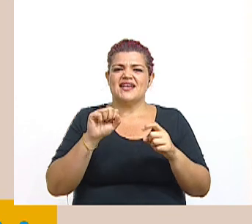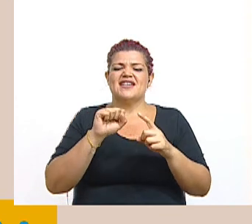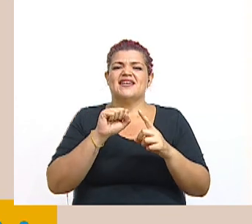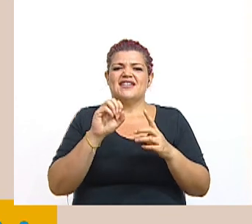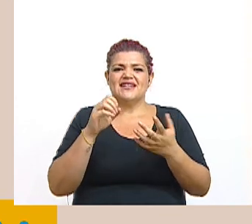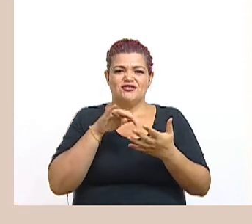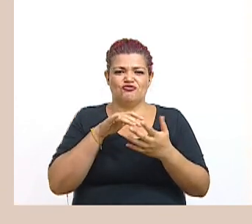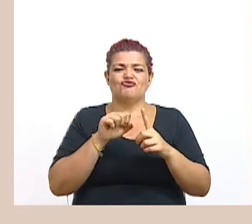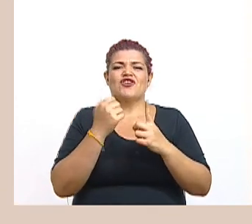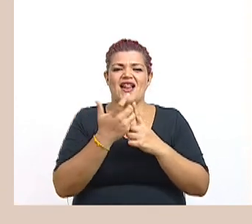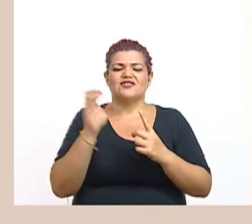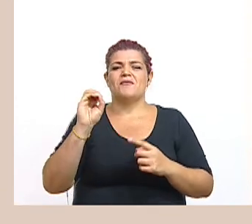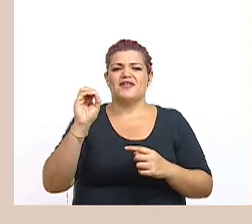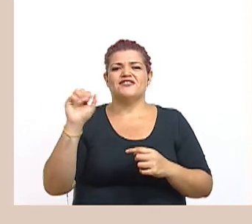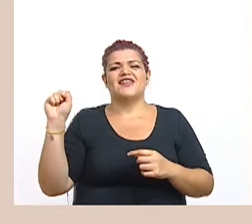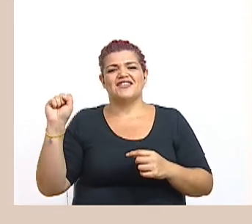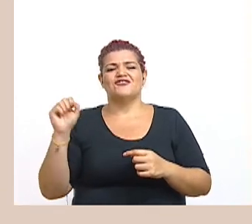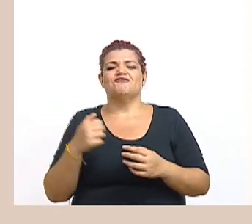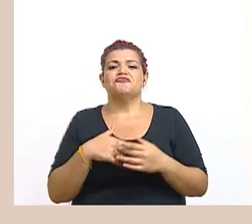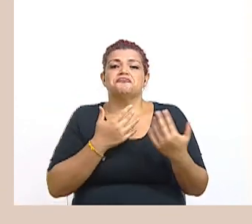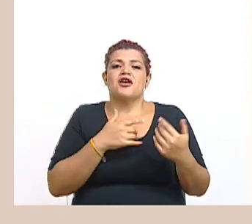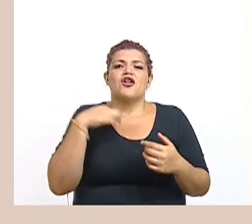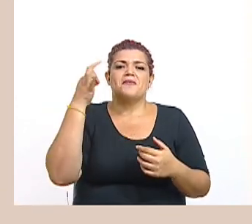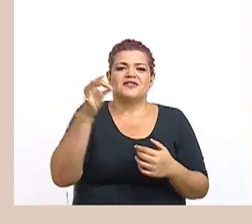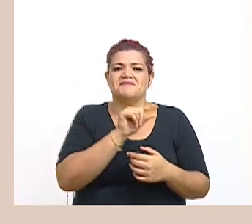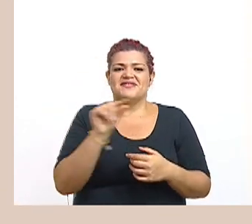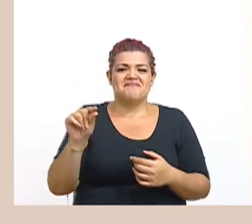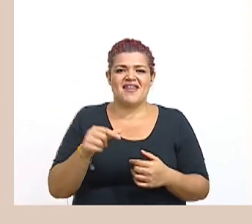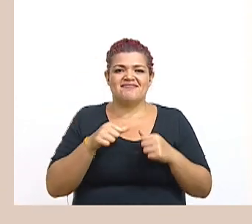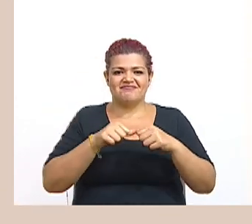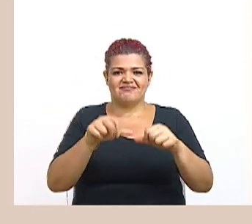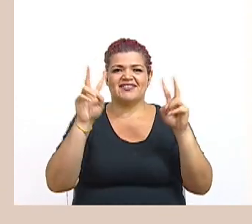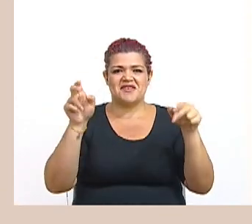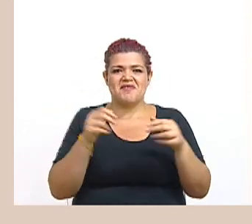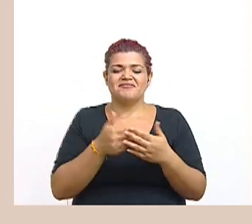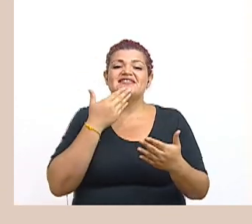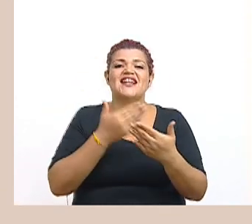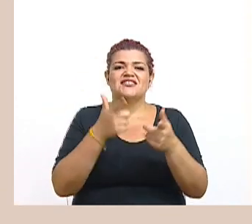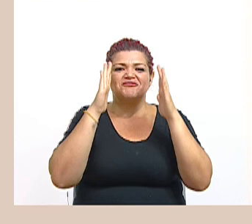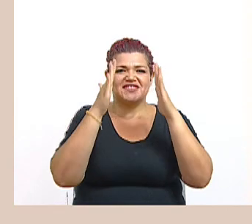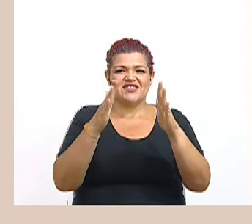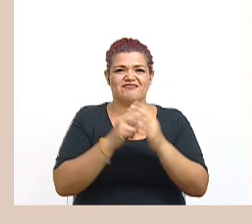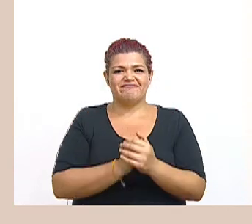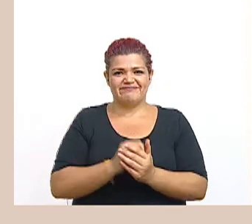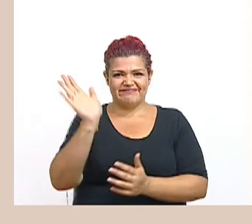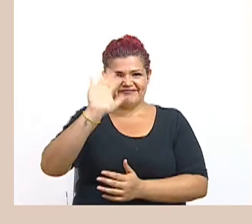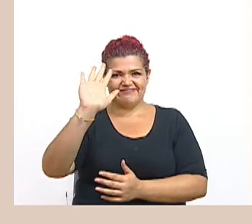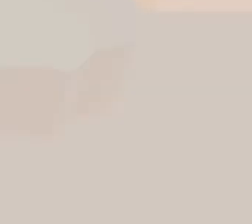espero acá la próxima semana para continuar nuestro tema. Muchas gracias por su atención.